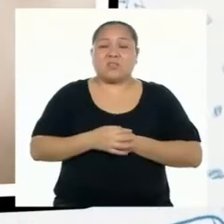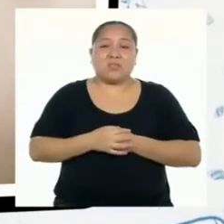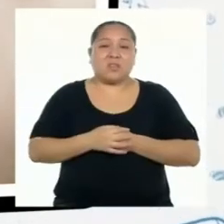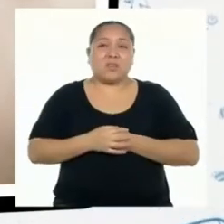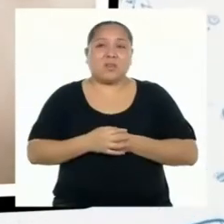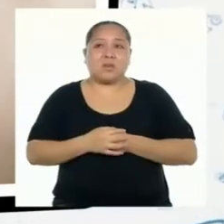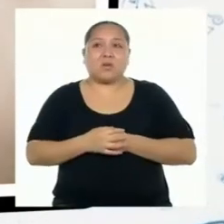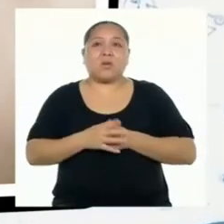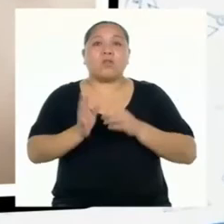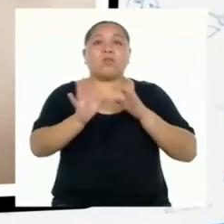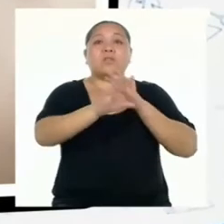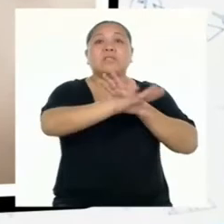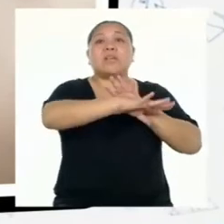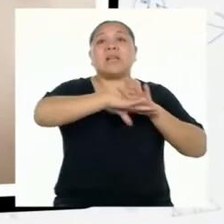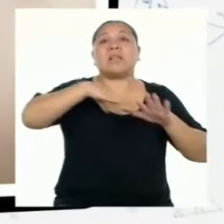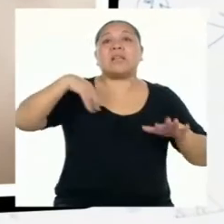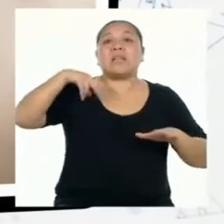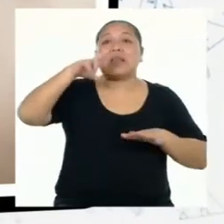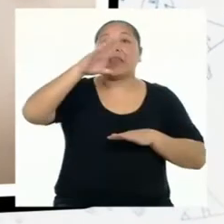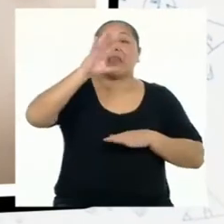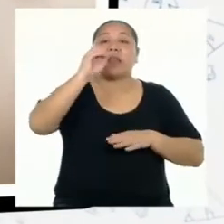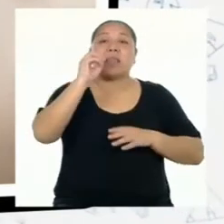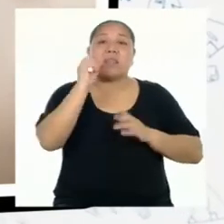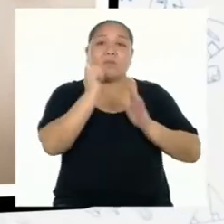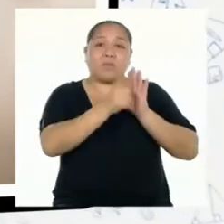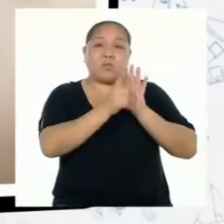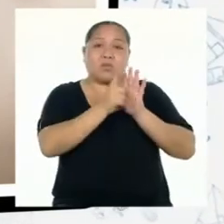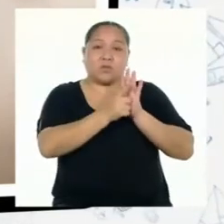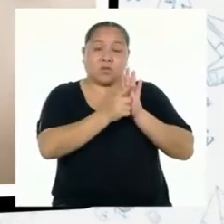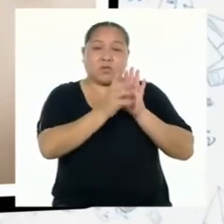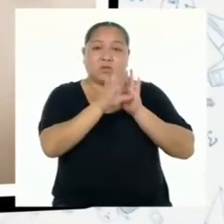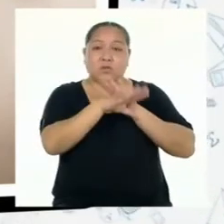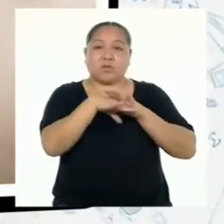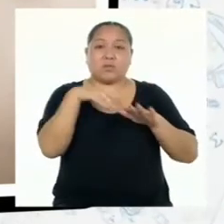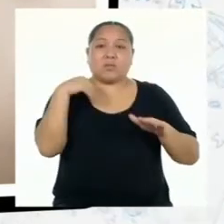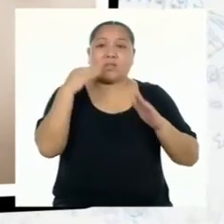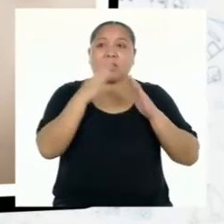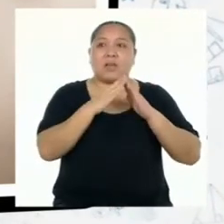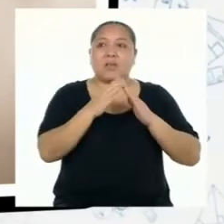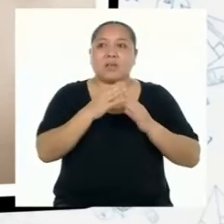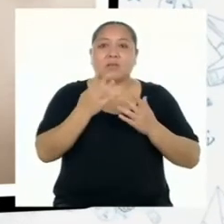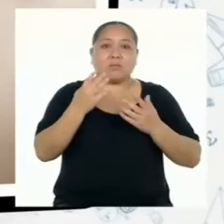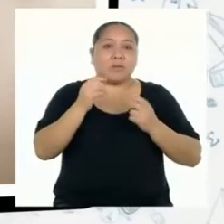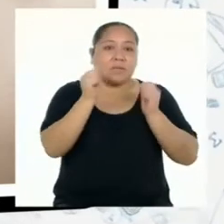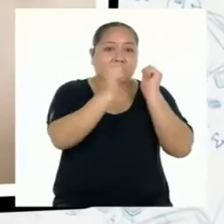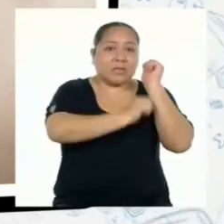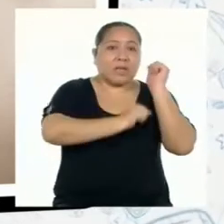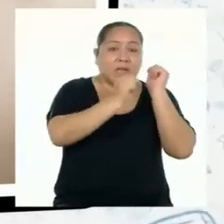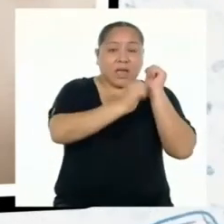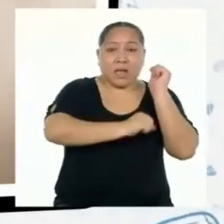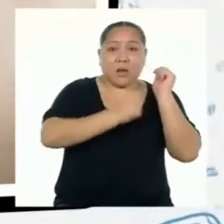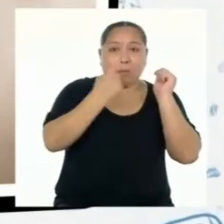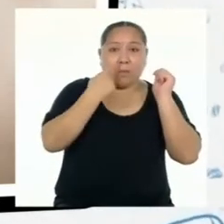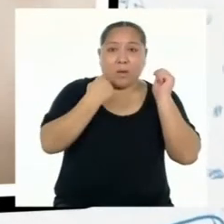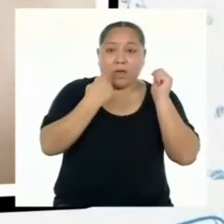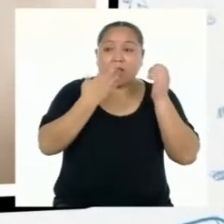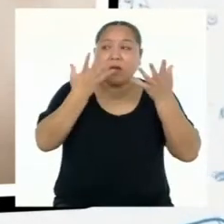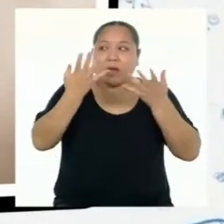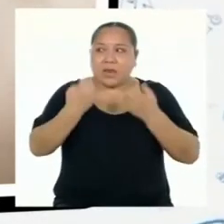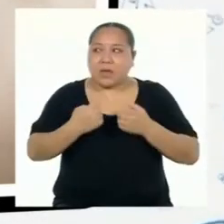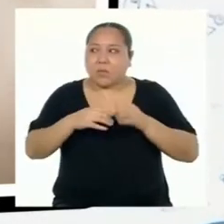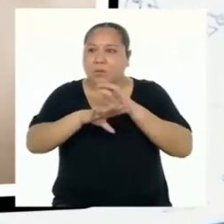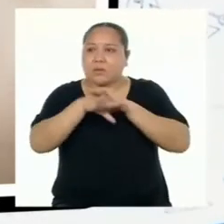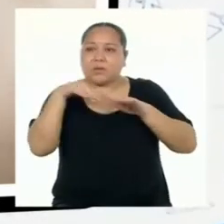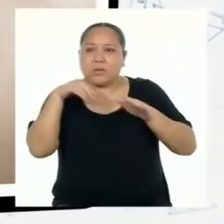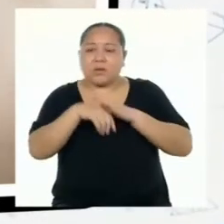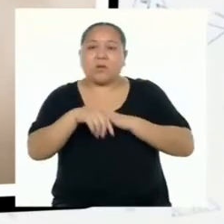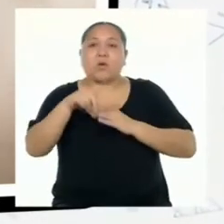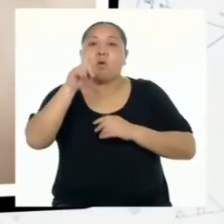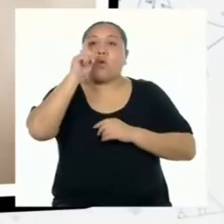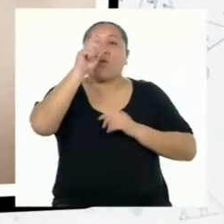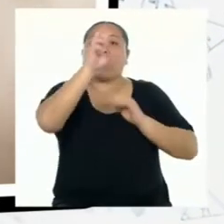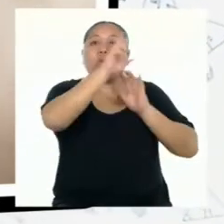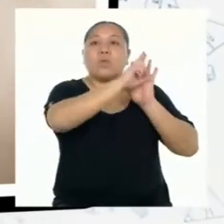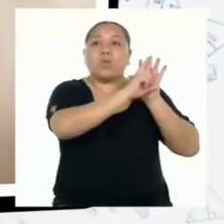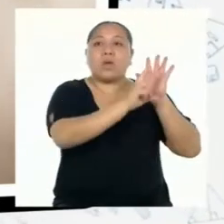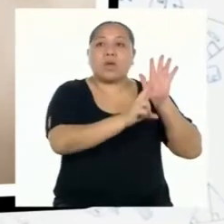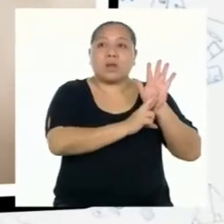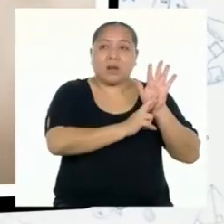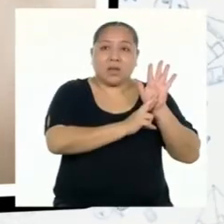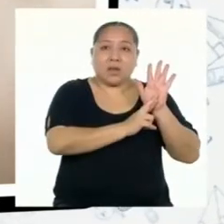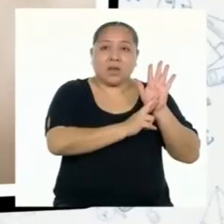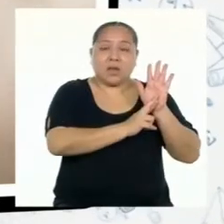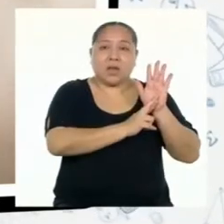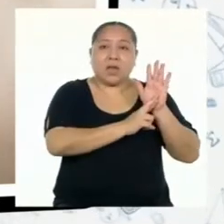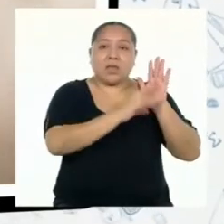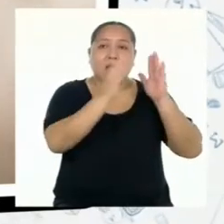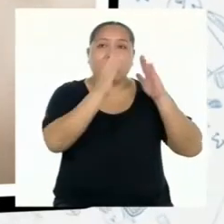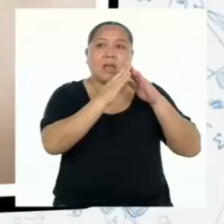casa. Mis hermanos y yo quisimos salir, pero no pudimos porque una de las reglas de la casa era que nadie debía